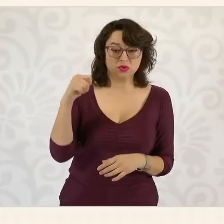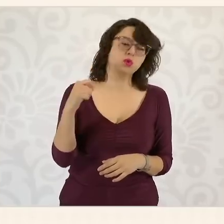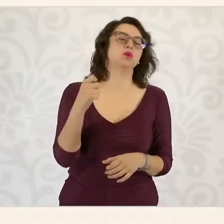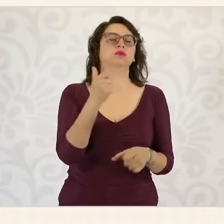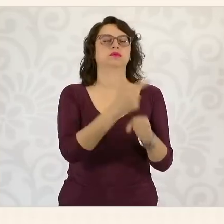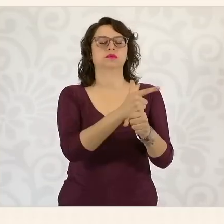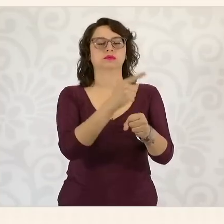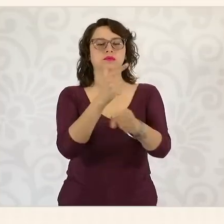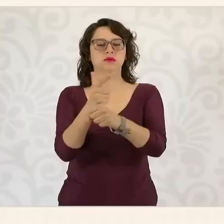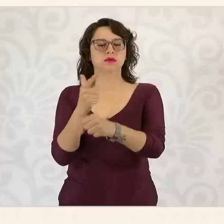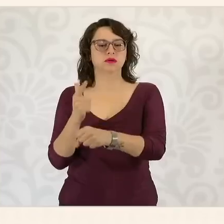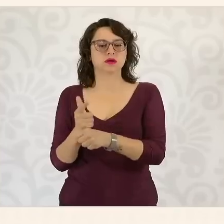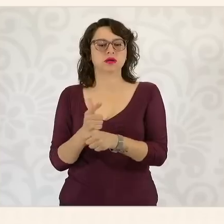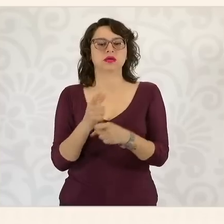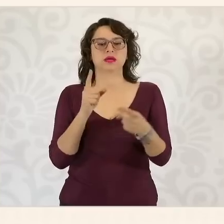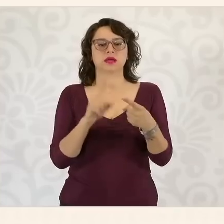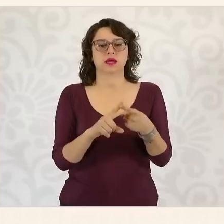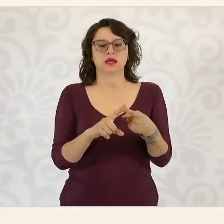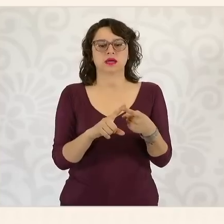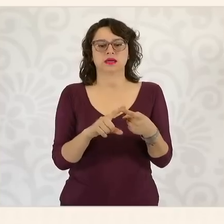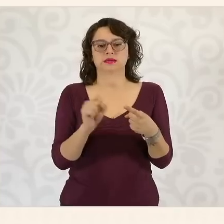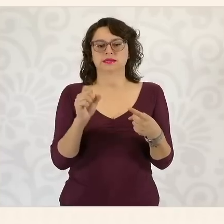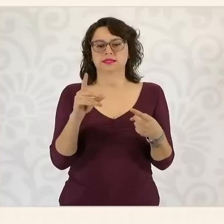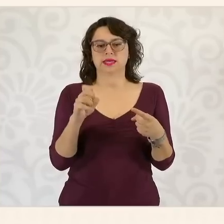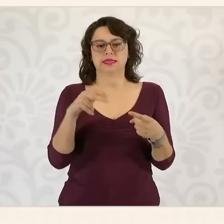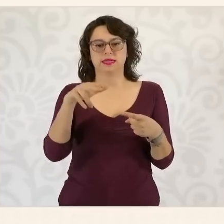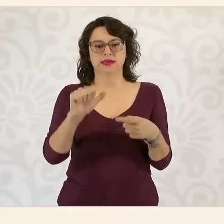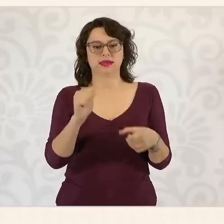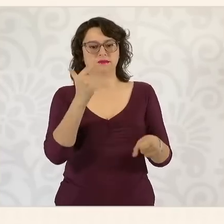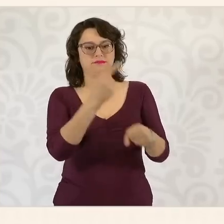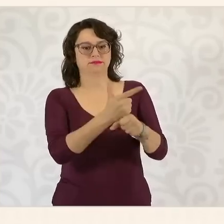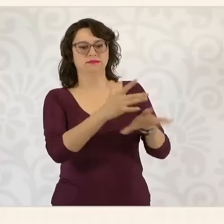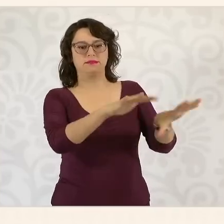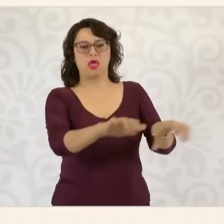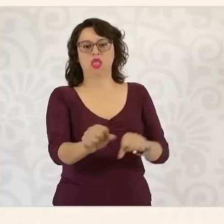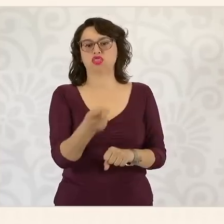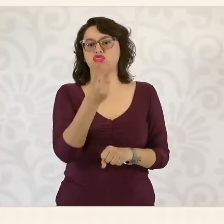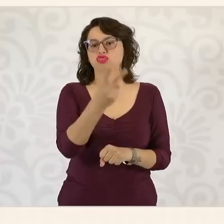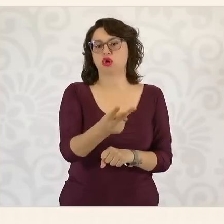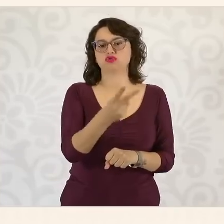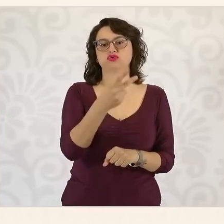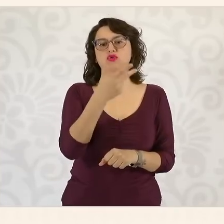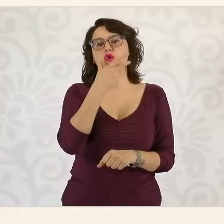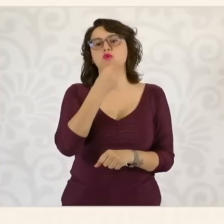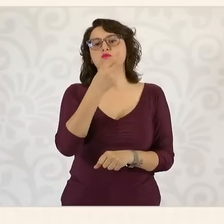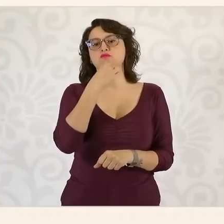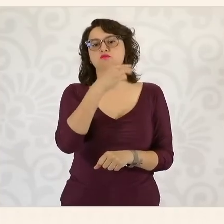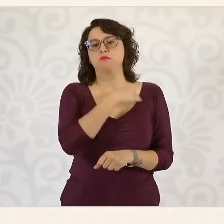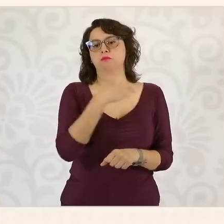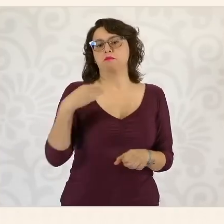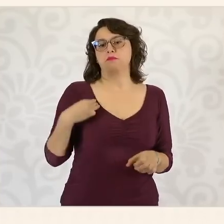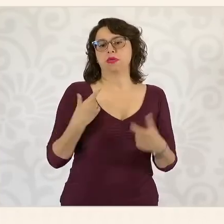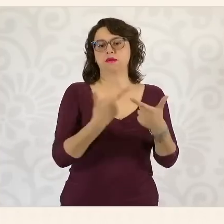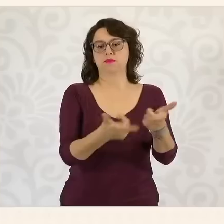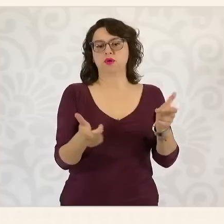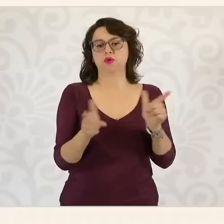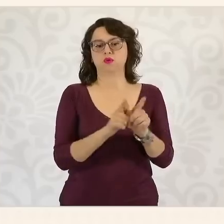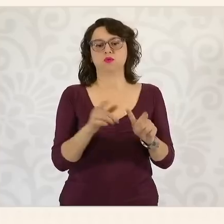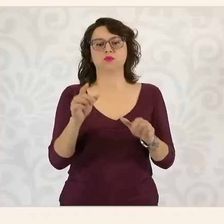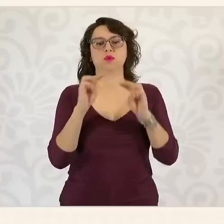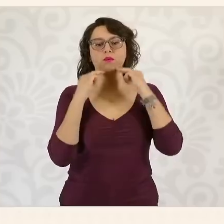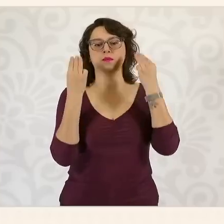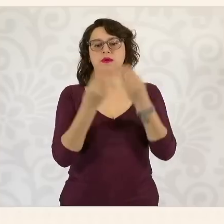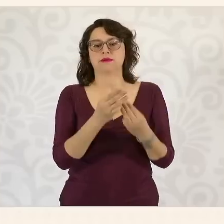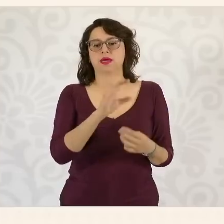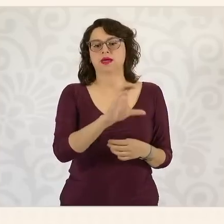de la Secretaría de la Defensa Nacional detuvieron a 2 integrantes de Cártel Jalisco, entre ellos Jesús N., quien se había fugado de un penal estatal el 11